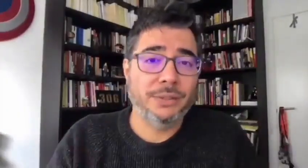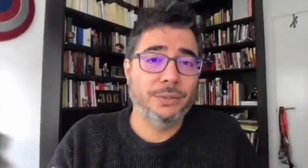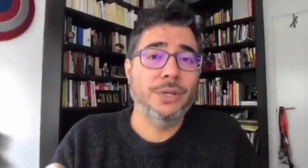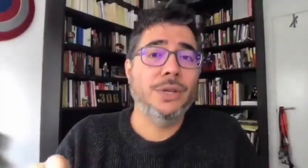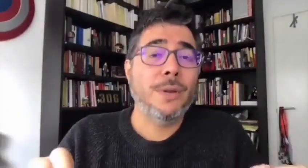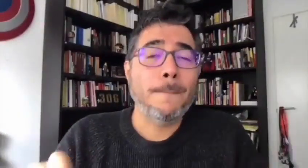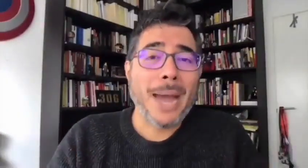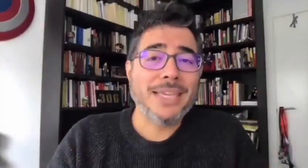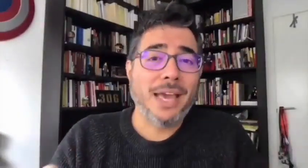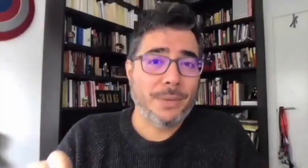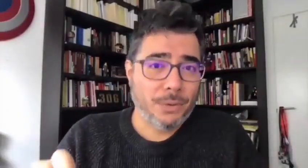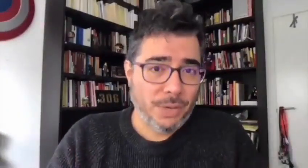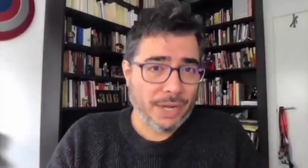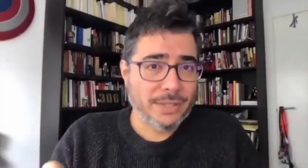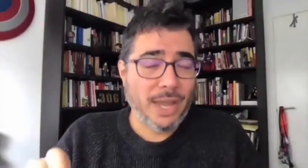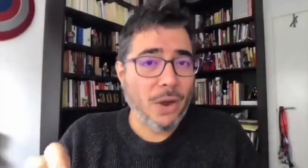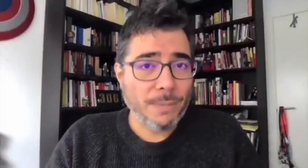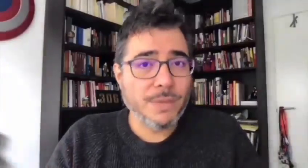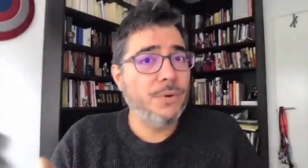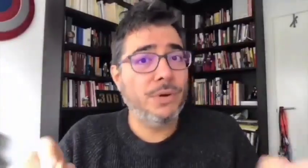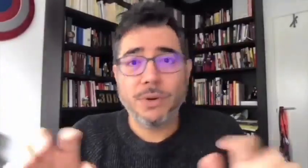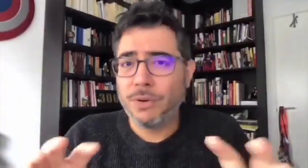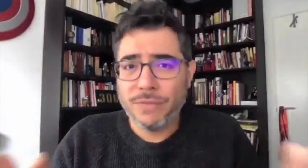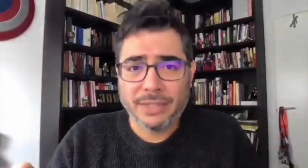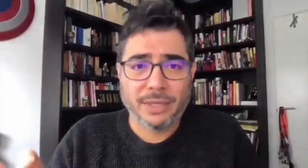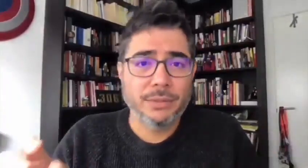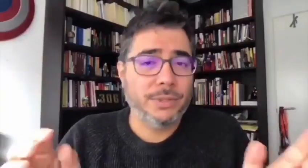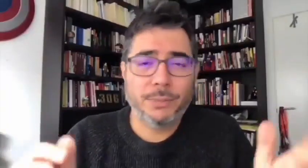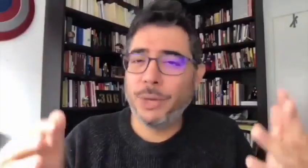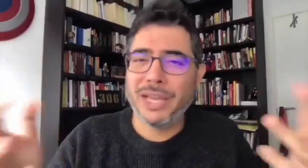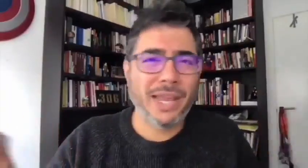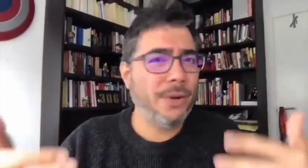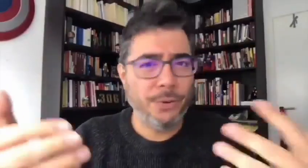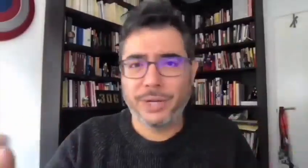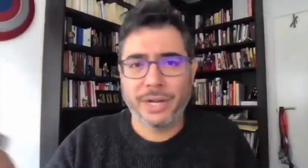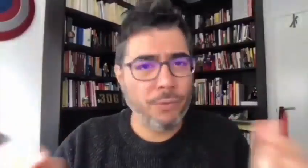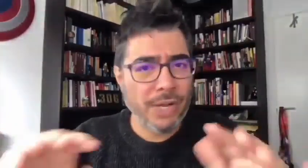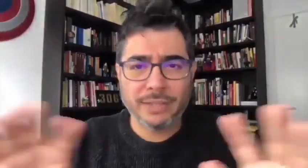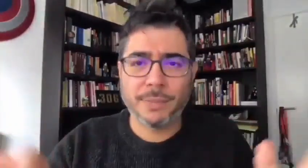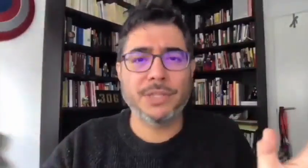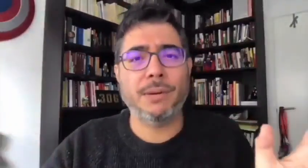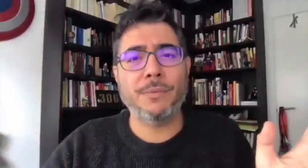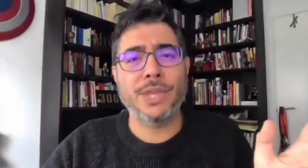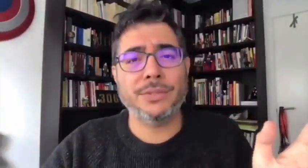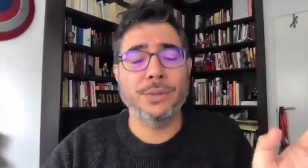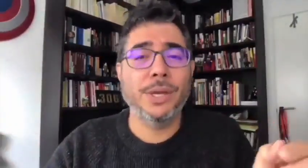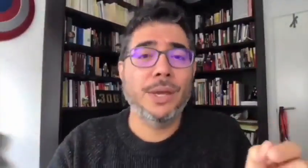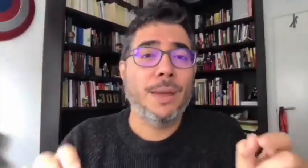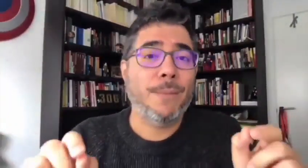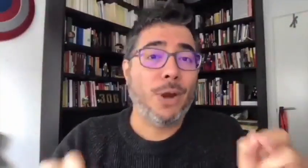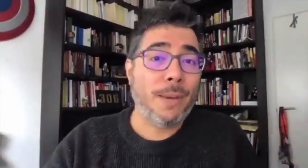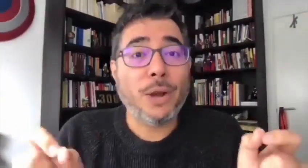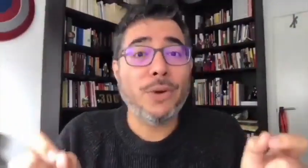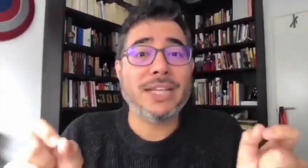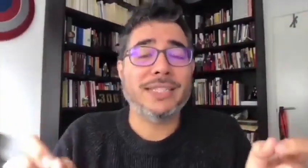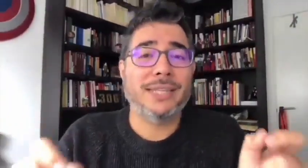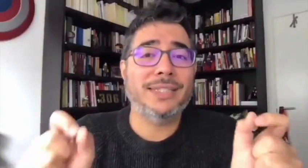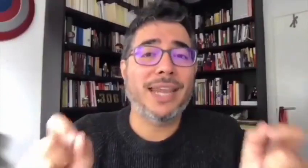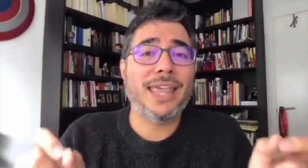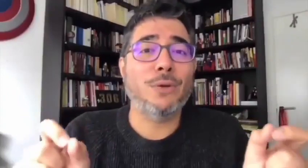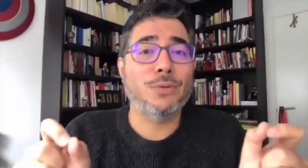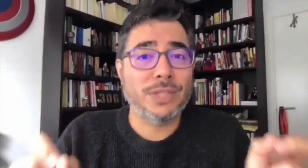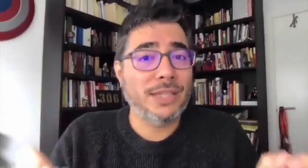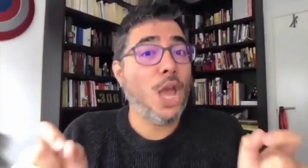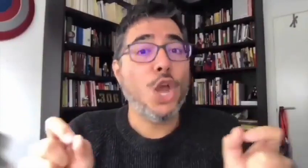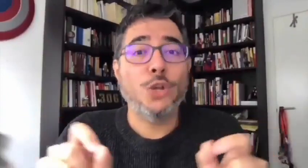me está escuchando vaya a vacunarse ahora mismo con confianza usted puede creer o no creer en willax después hablamos de eso pero la vacuna que